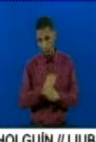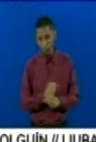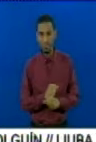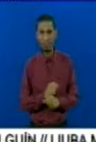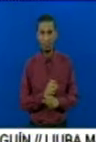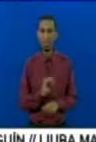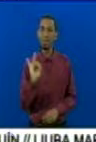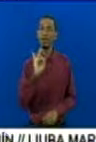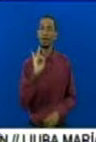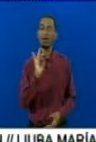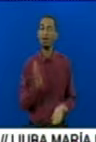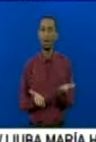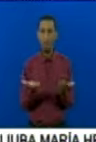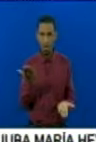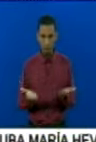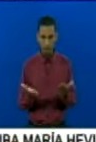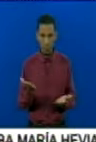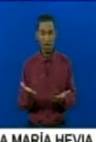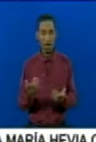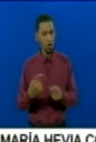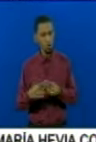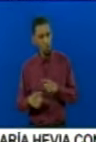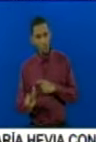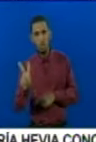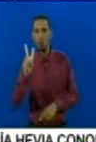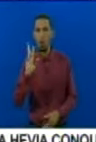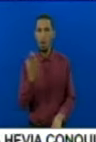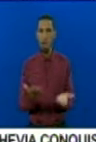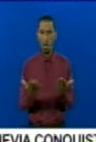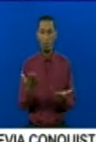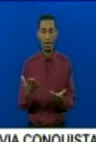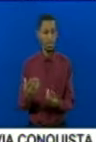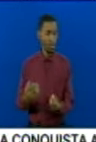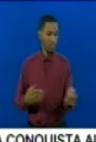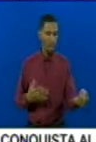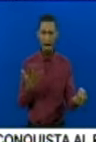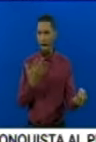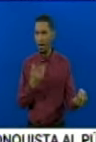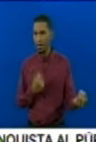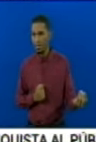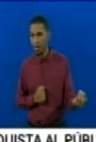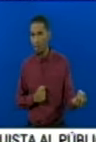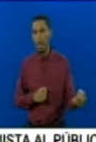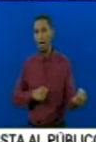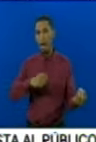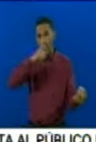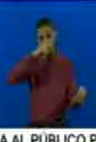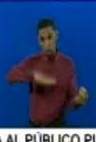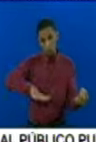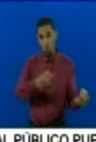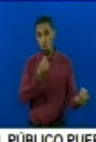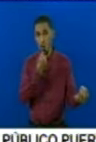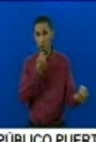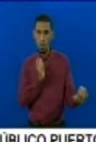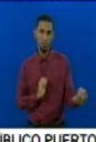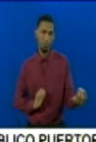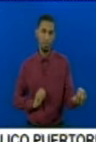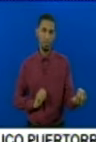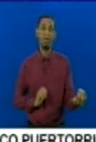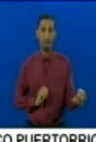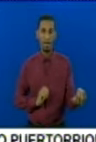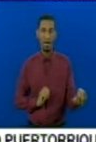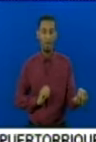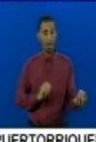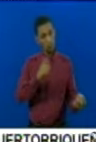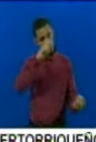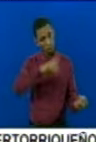por consumidor, y el kilogramo adicional que se le da a los consumidores de los grupos etarios hasta 14